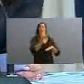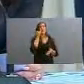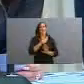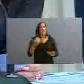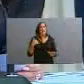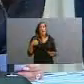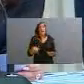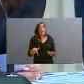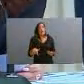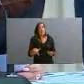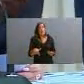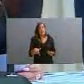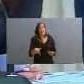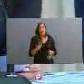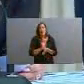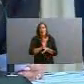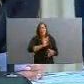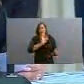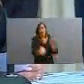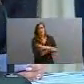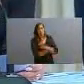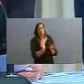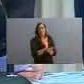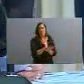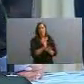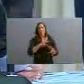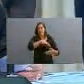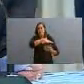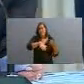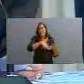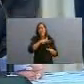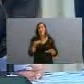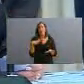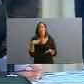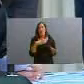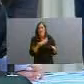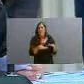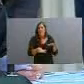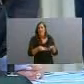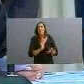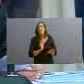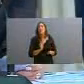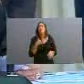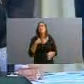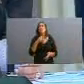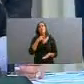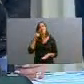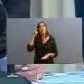todavía estaba dada vuelta, bueno, lo que era. Y quiero recordar las palabras de